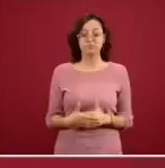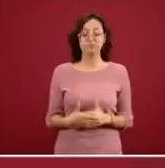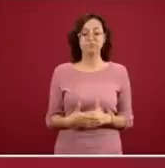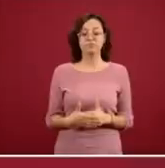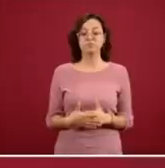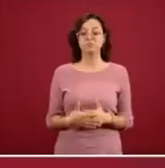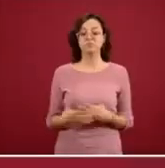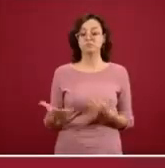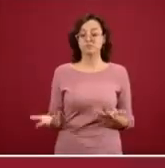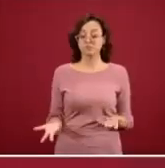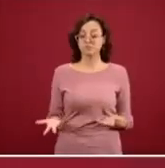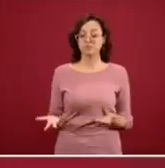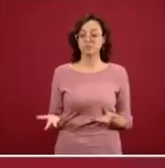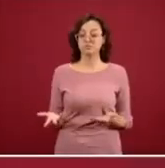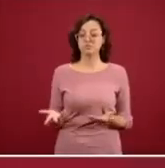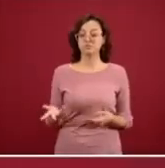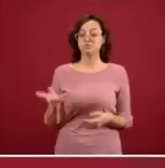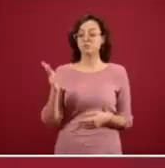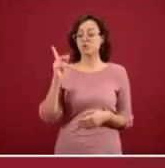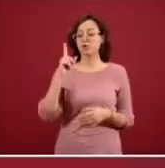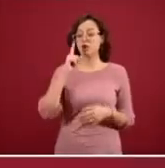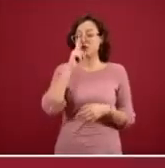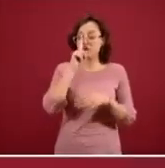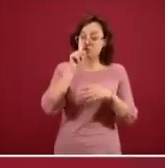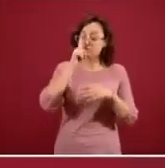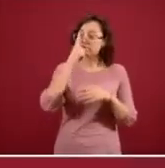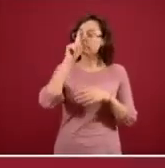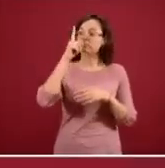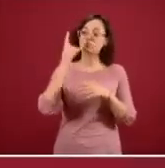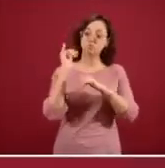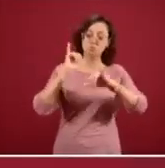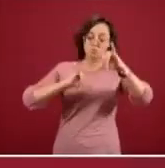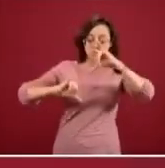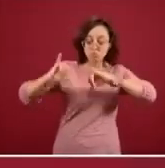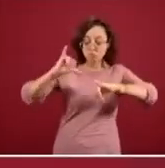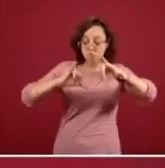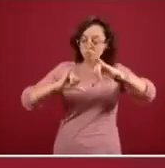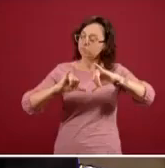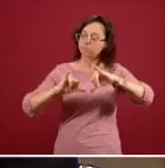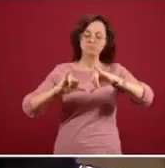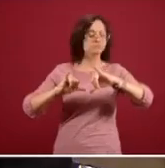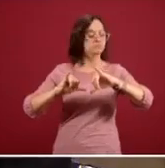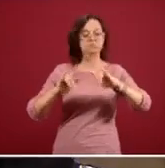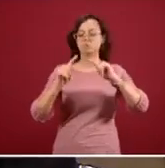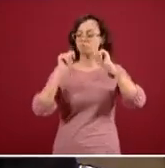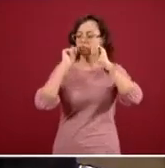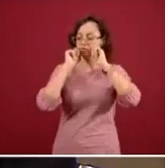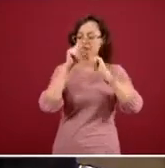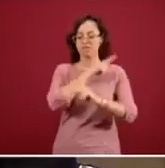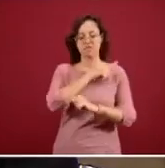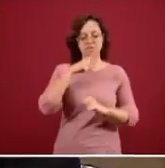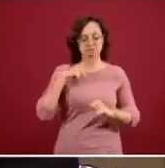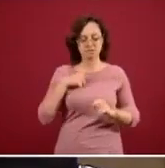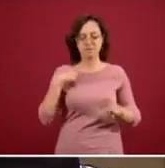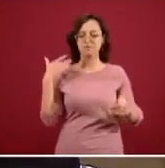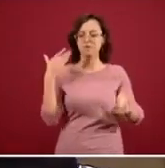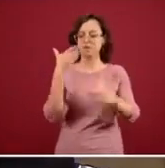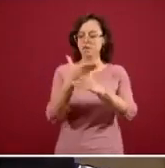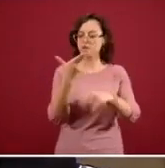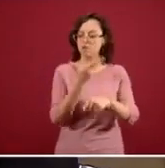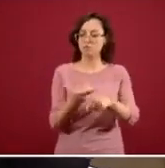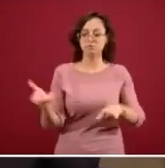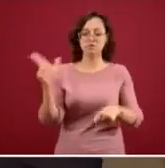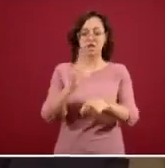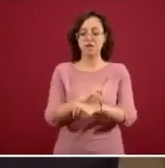independientemente de que se le haga o no una prueba, debe atenderse, debe acudir a valoración médica. No es una